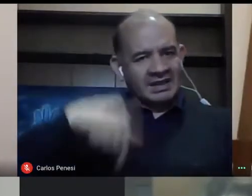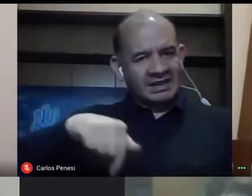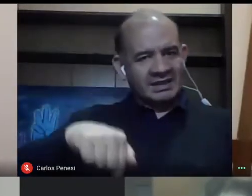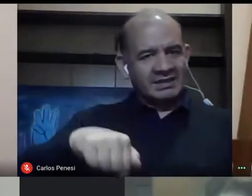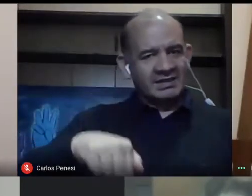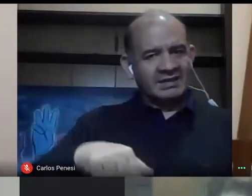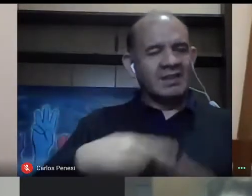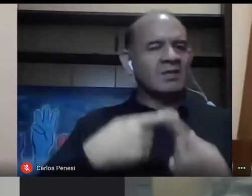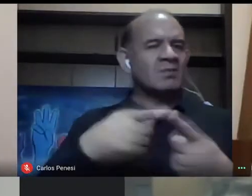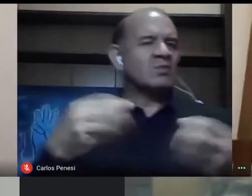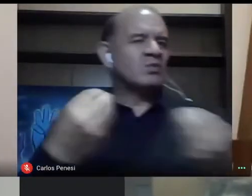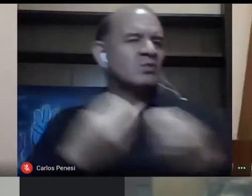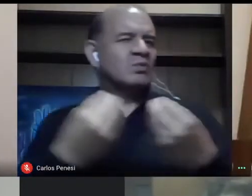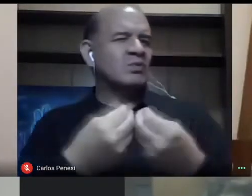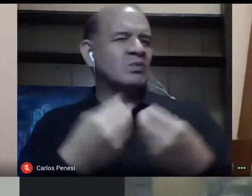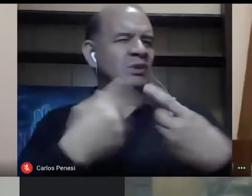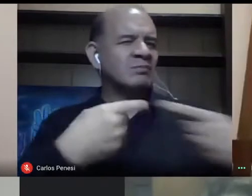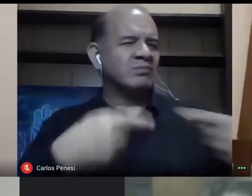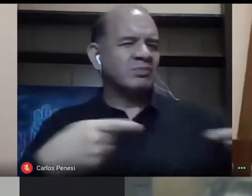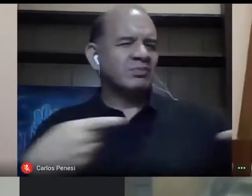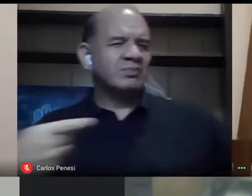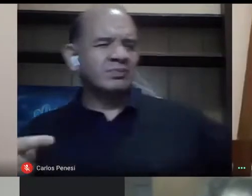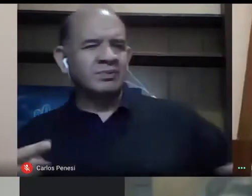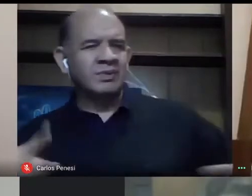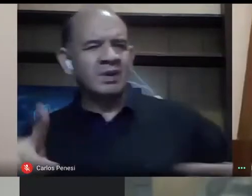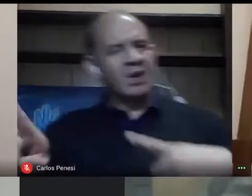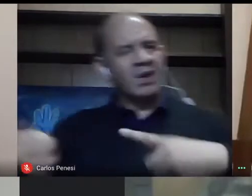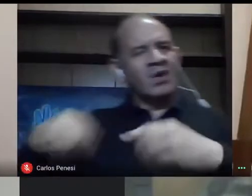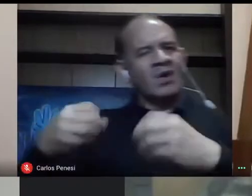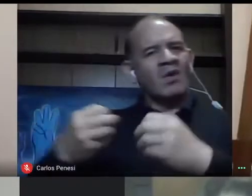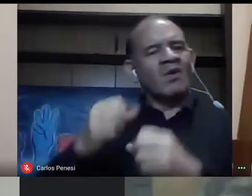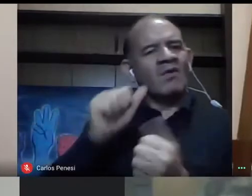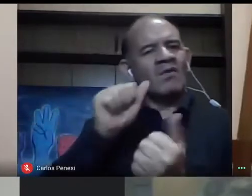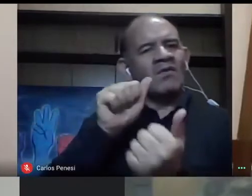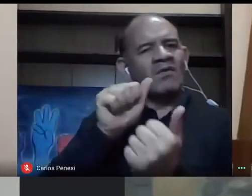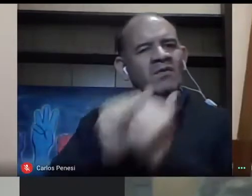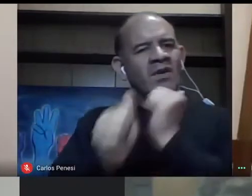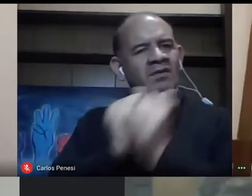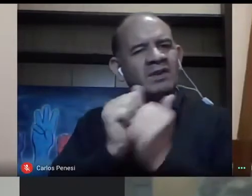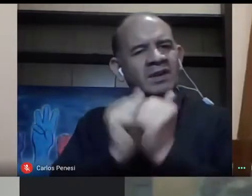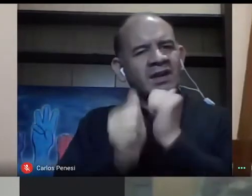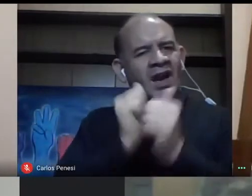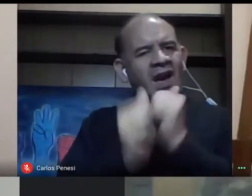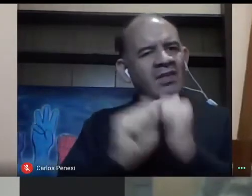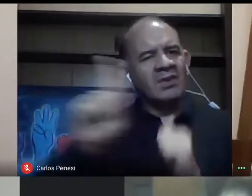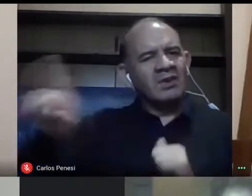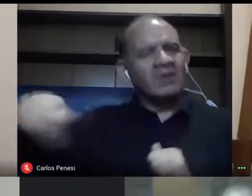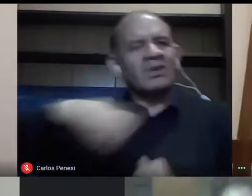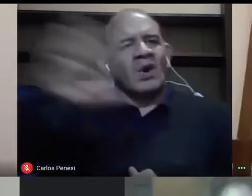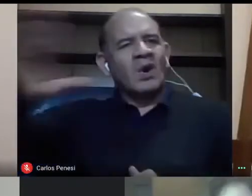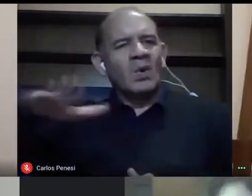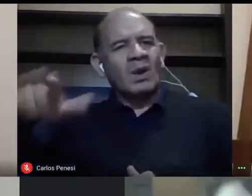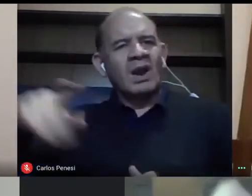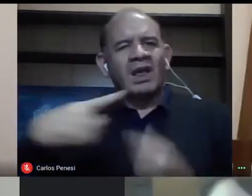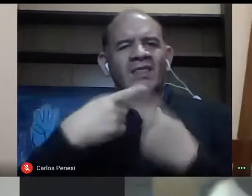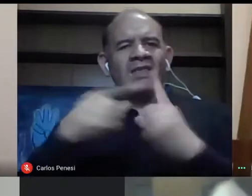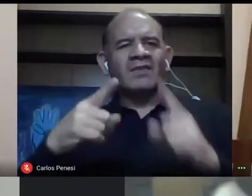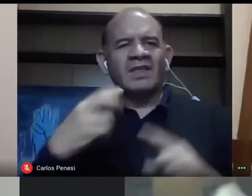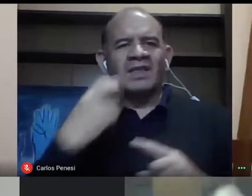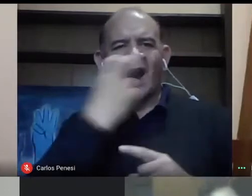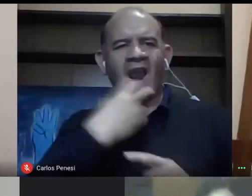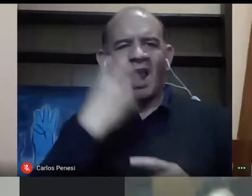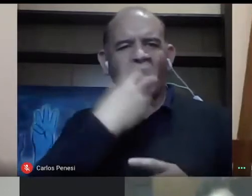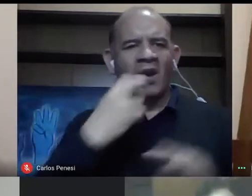mucho material grabado en otros países o hecho en otros países, como audiolibros que están hechos en España, como libros en otros idiomas, a través de esta base